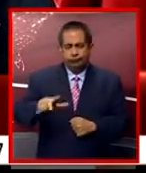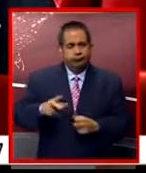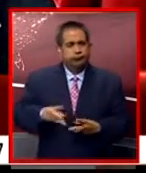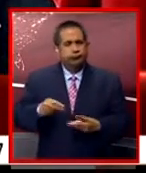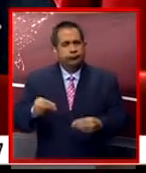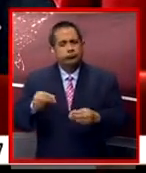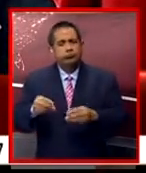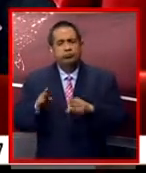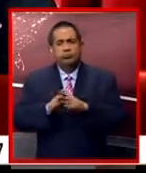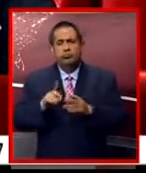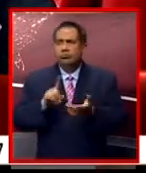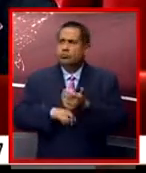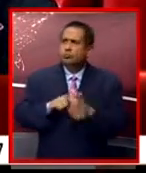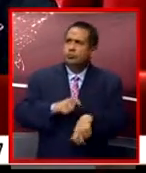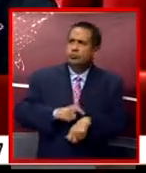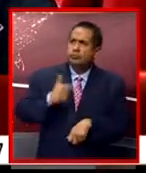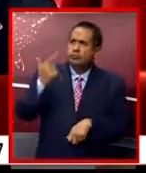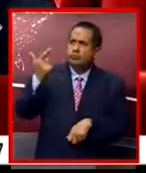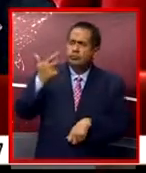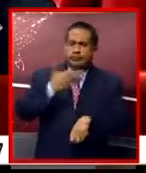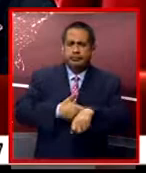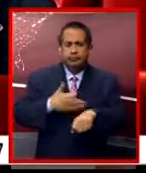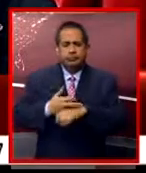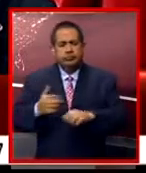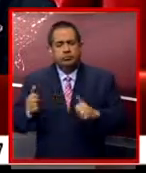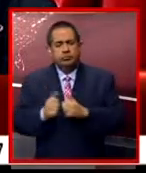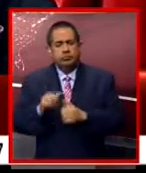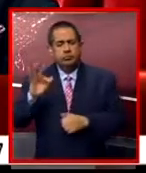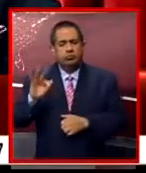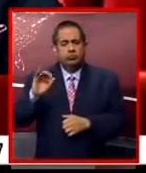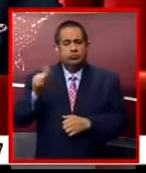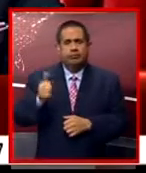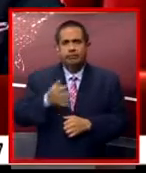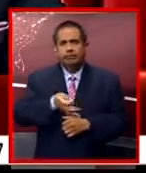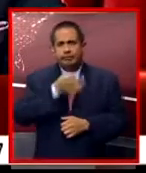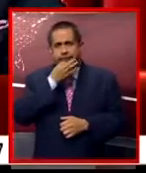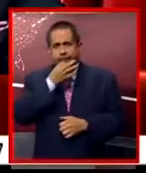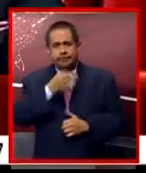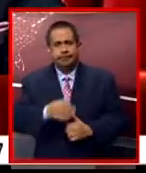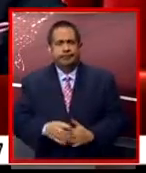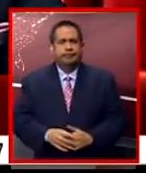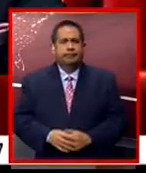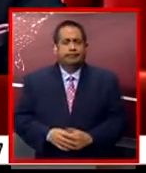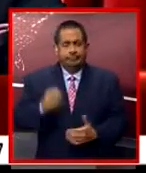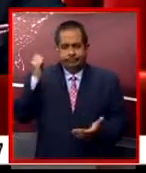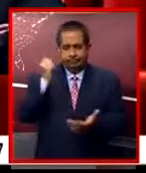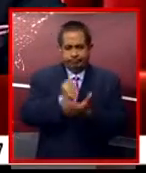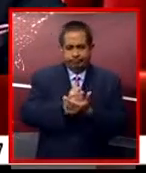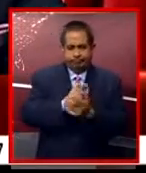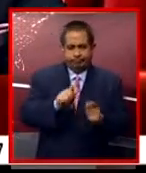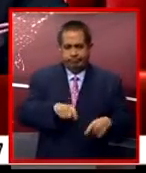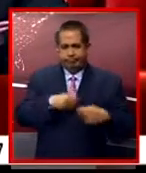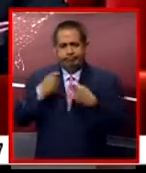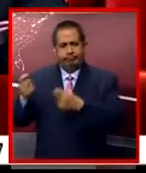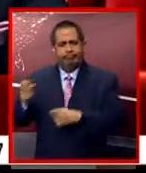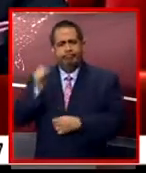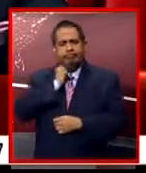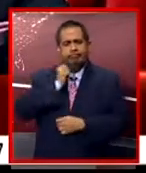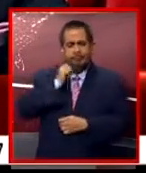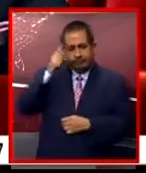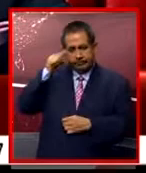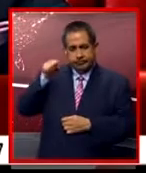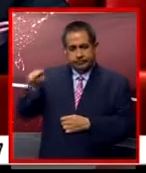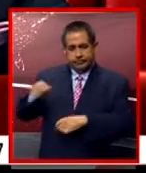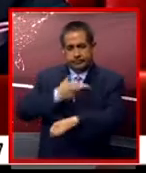2018, siendo las 7 de la tarde con 46 minutos. Pasa al Senado de la República para